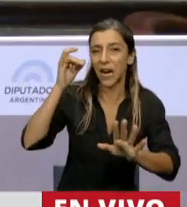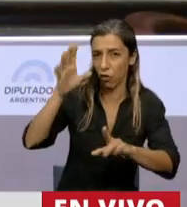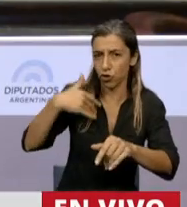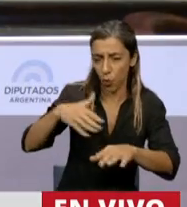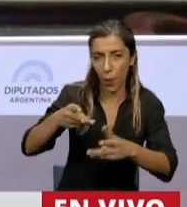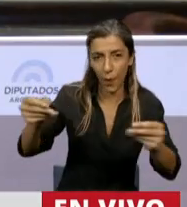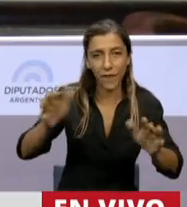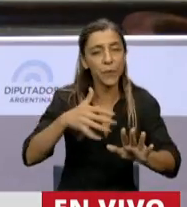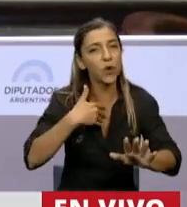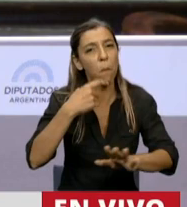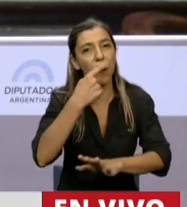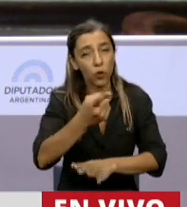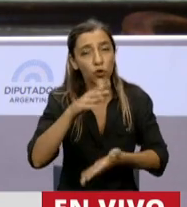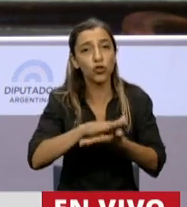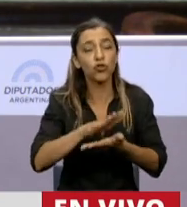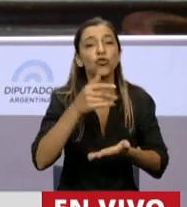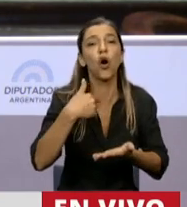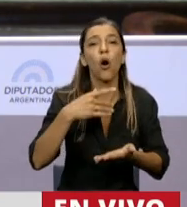pregunto si piensan lo mismo del decreto